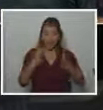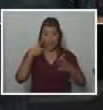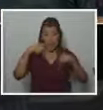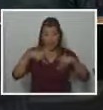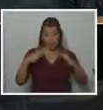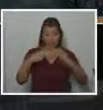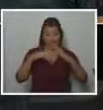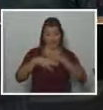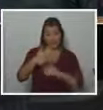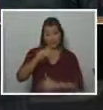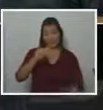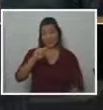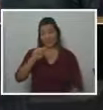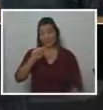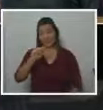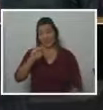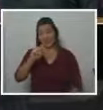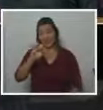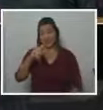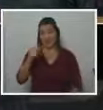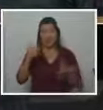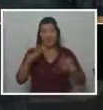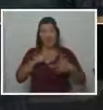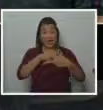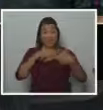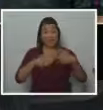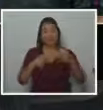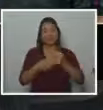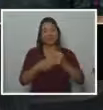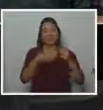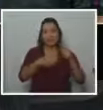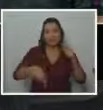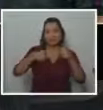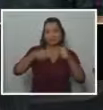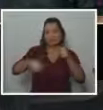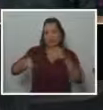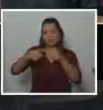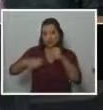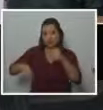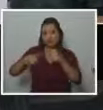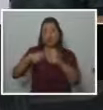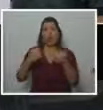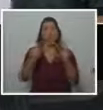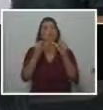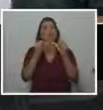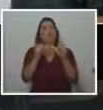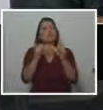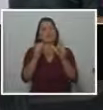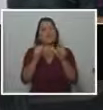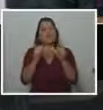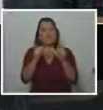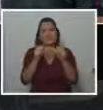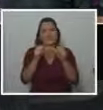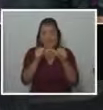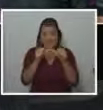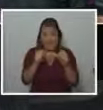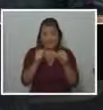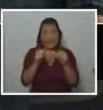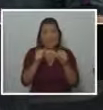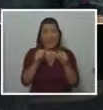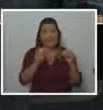ver, ya dio las tres vueltas, Meli. Ya en cualquier momento, que pare, ojalá que sigan, que siga. Ay, siga bajando,